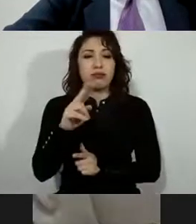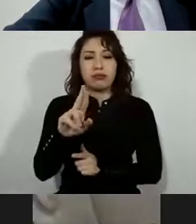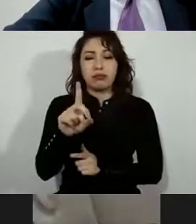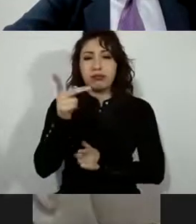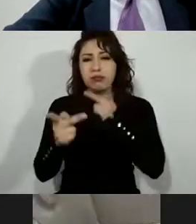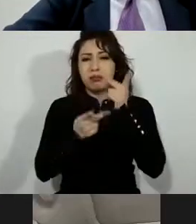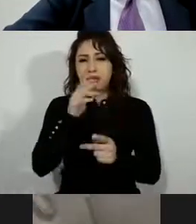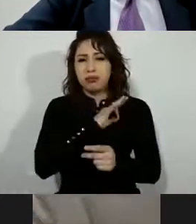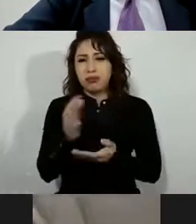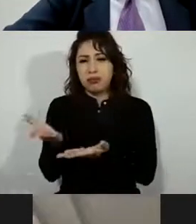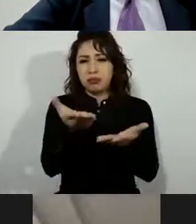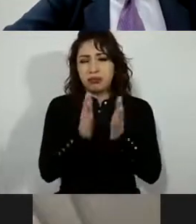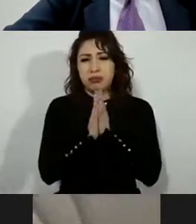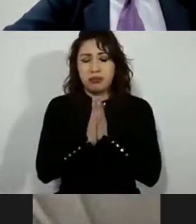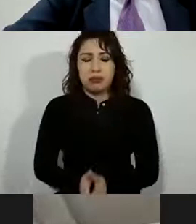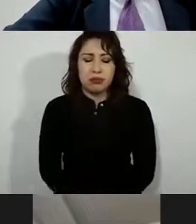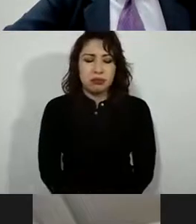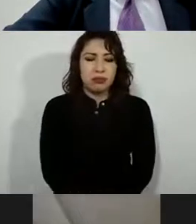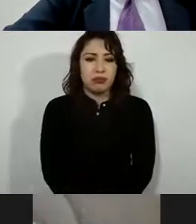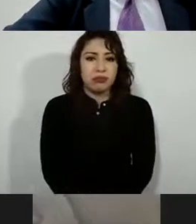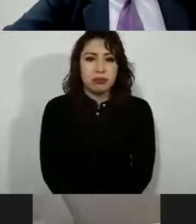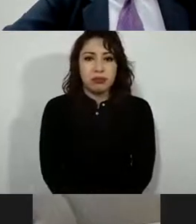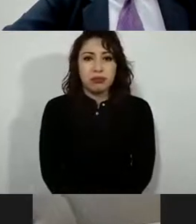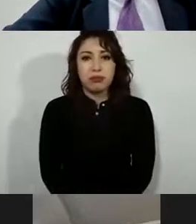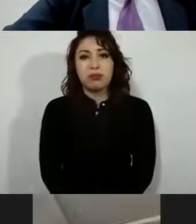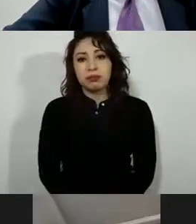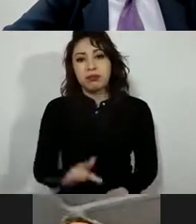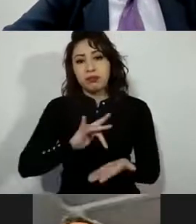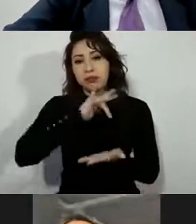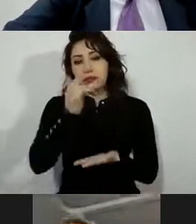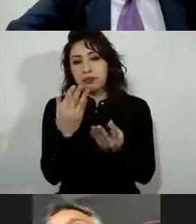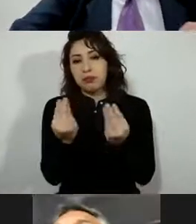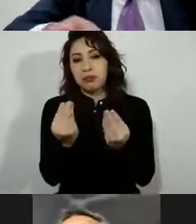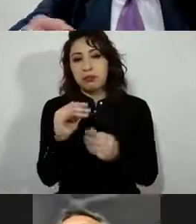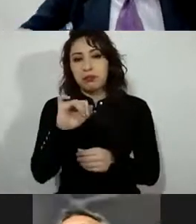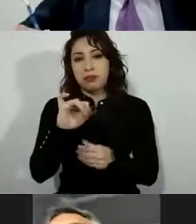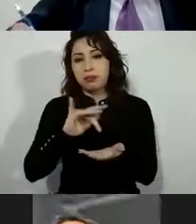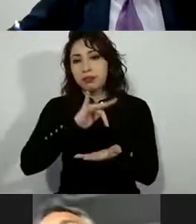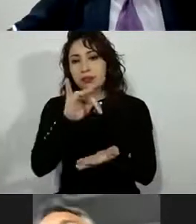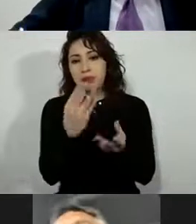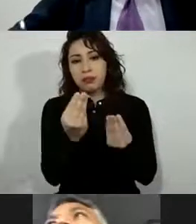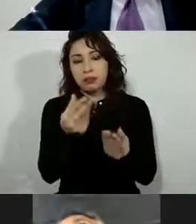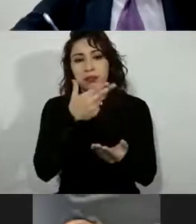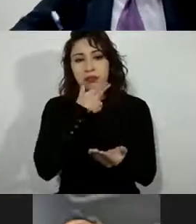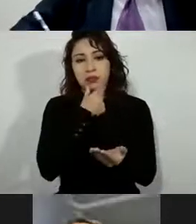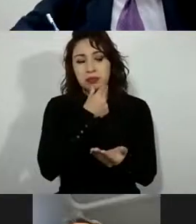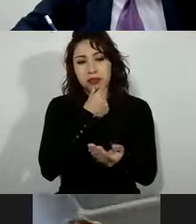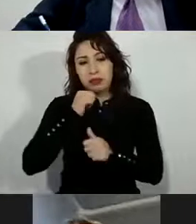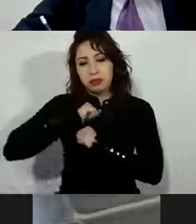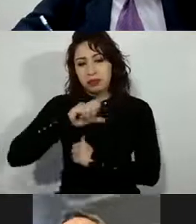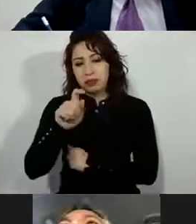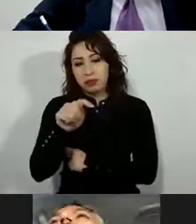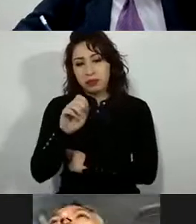palabra. Diputado Gaviño, por favor. Sí, muchas gracias. Pues muchas gracias, señor tesorero, por